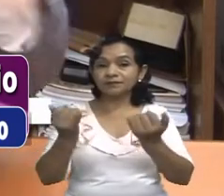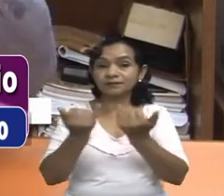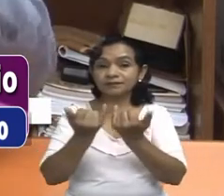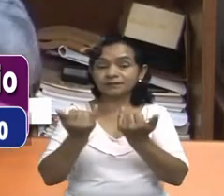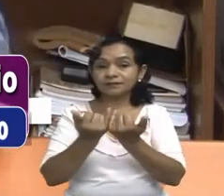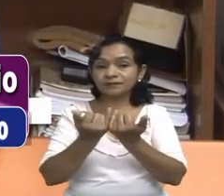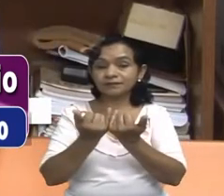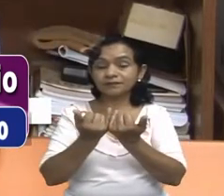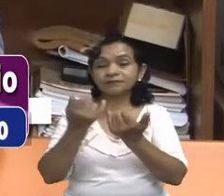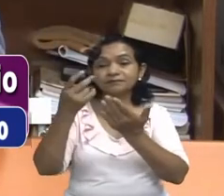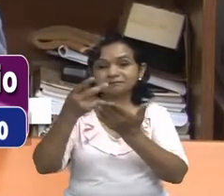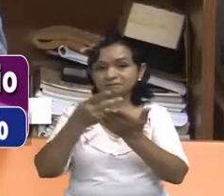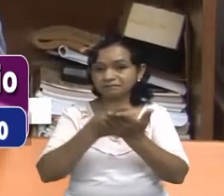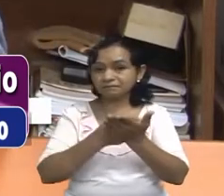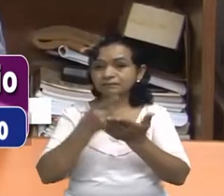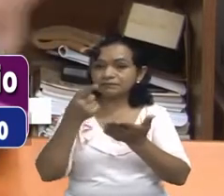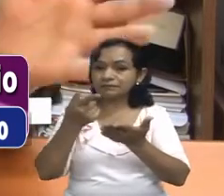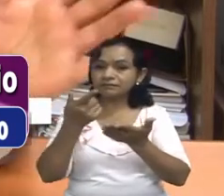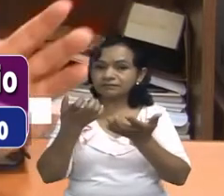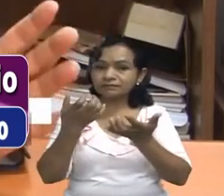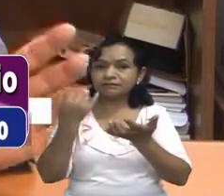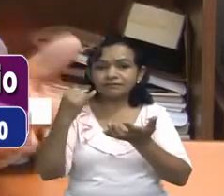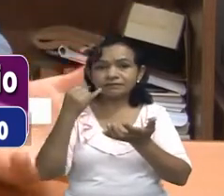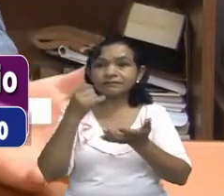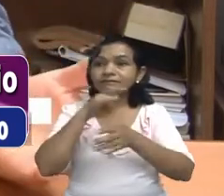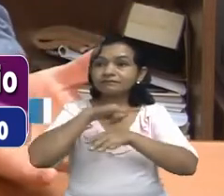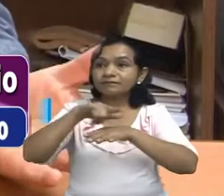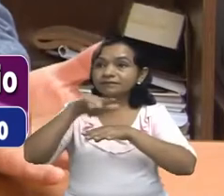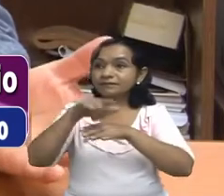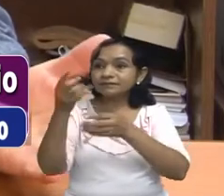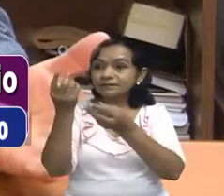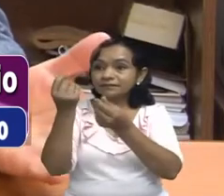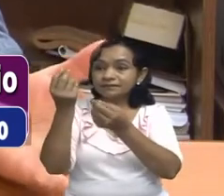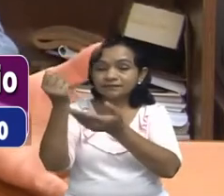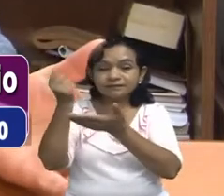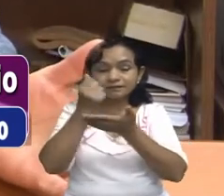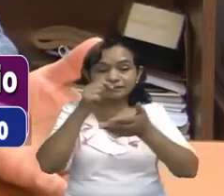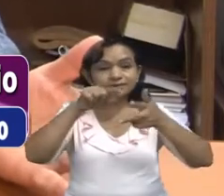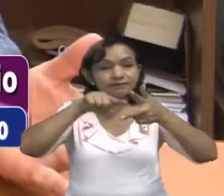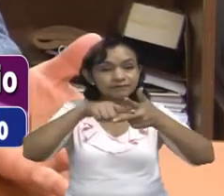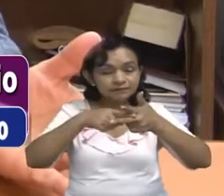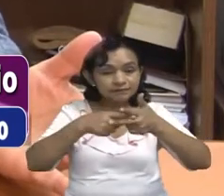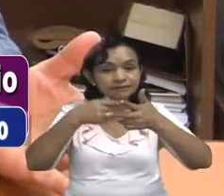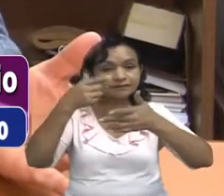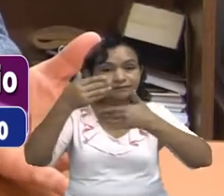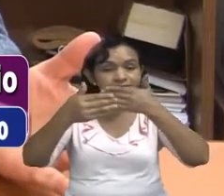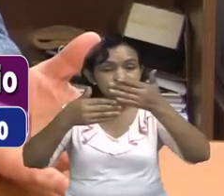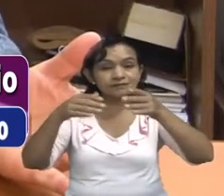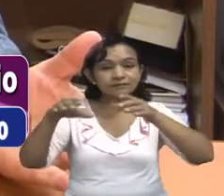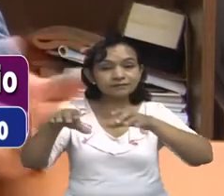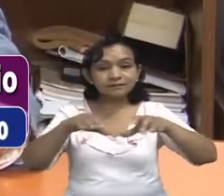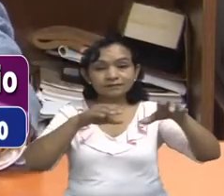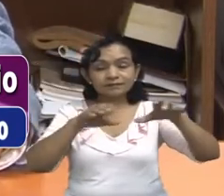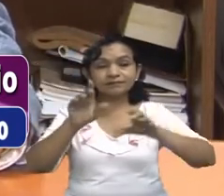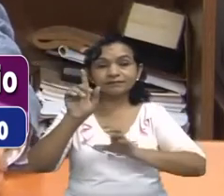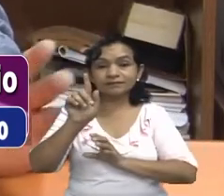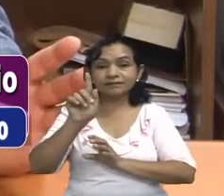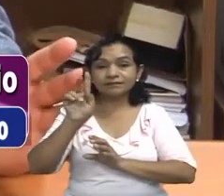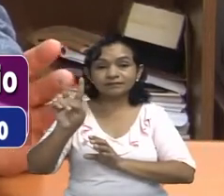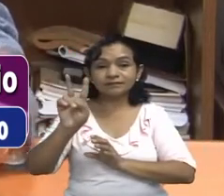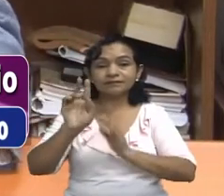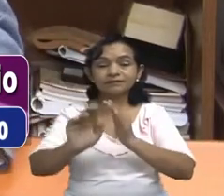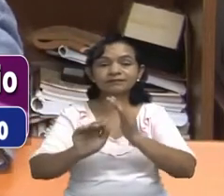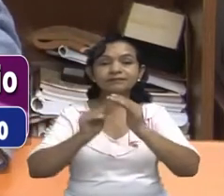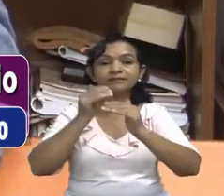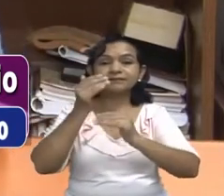creyó en el proyecto, se buscó el financiamiento, ¿verdad?, para iniciar este canal. Sí, sí. Y después